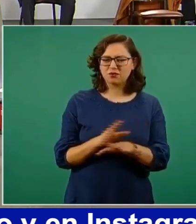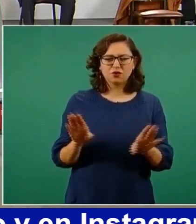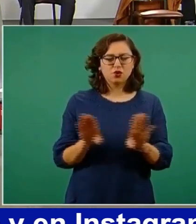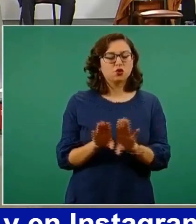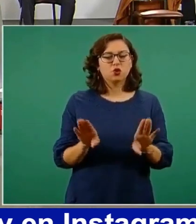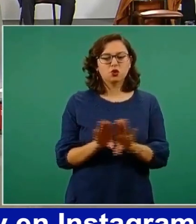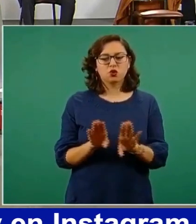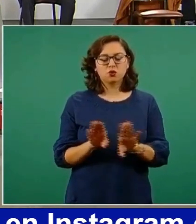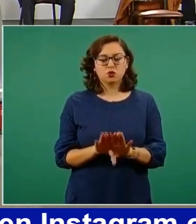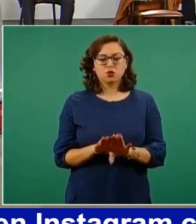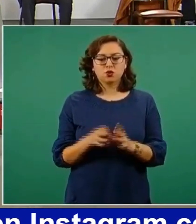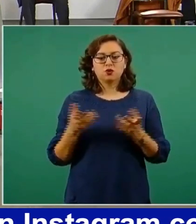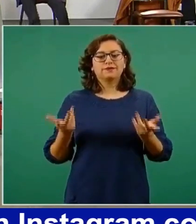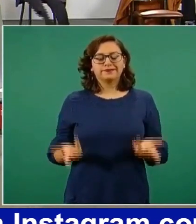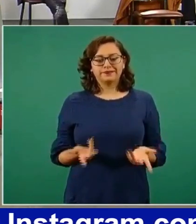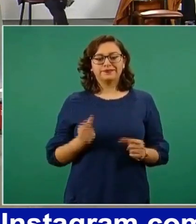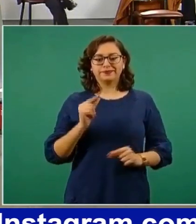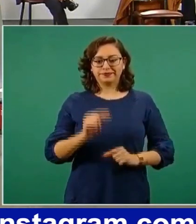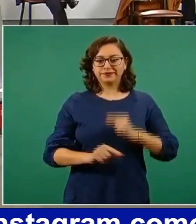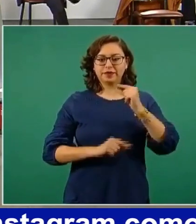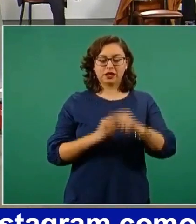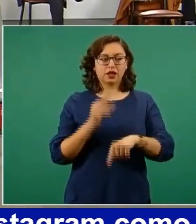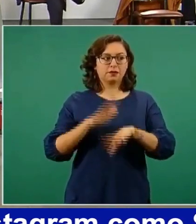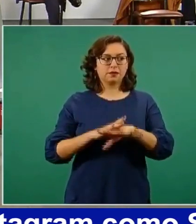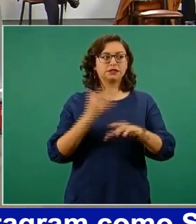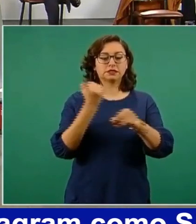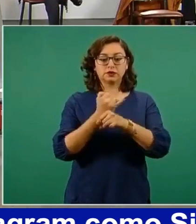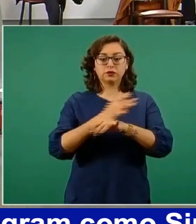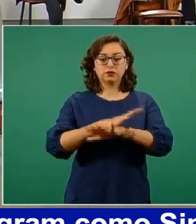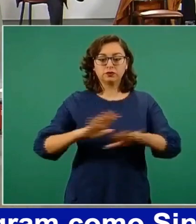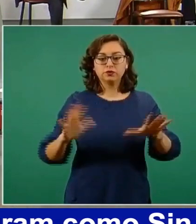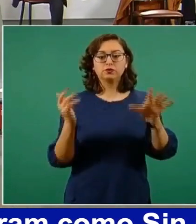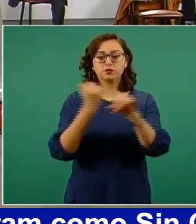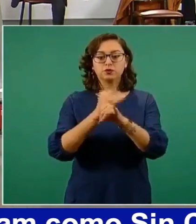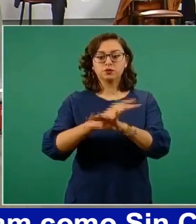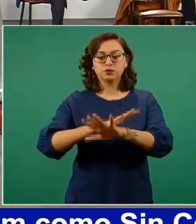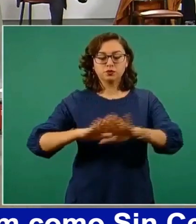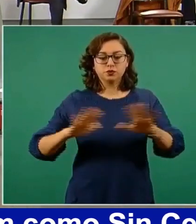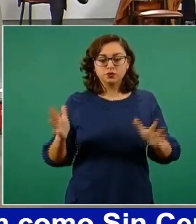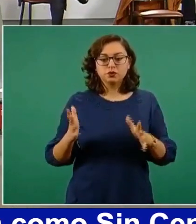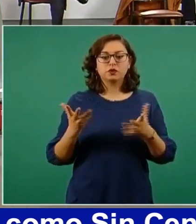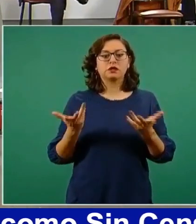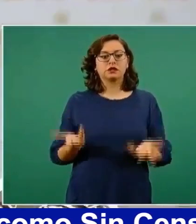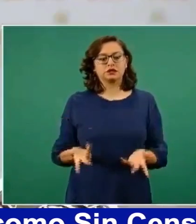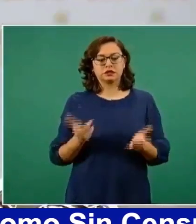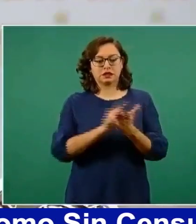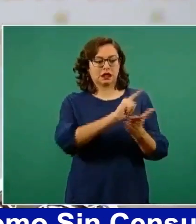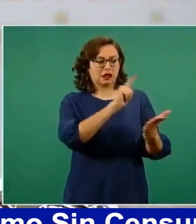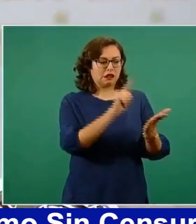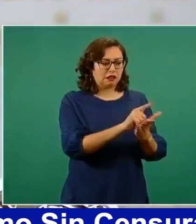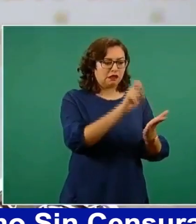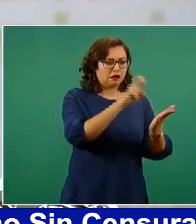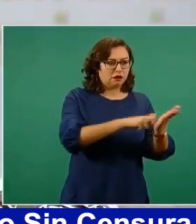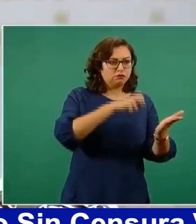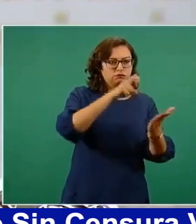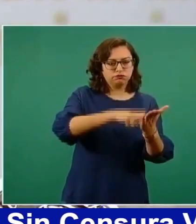el pasado martes la reforma. Adelante, esta reforma tiene